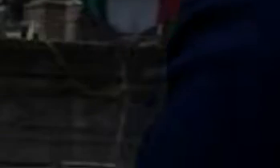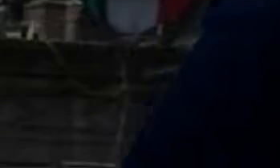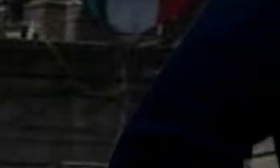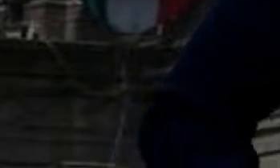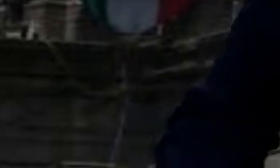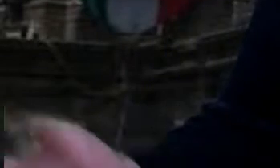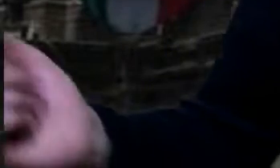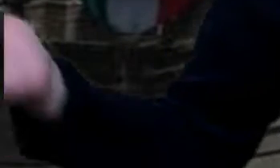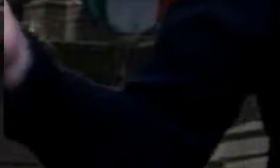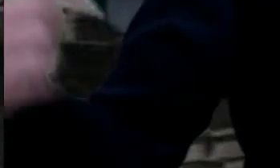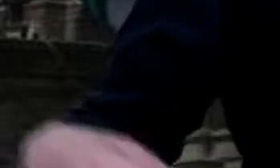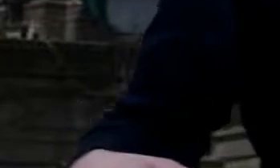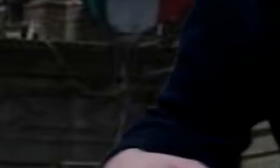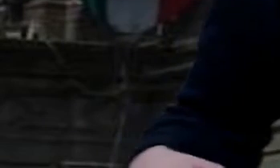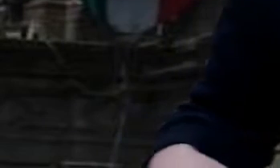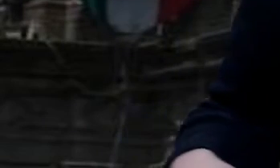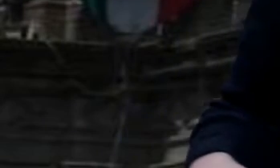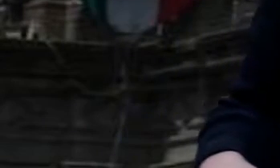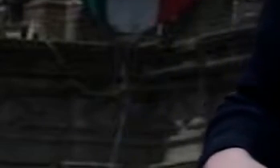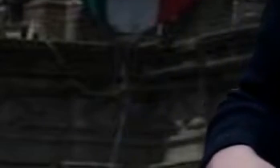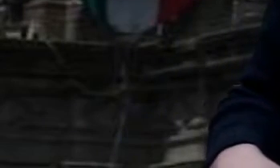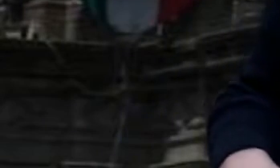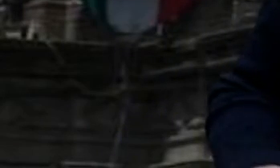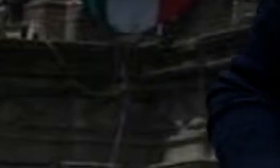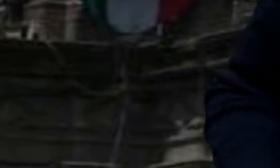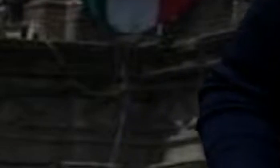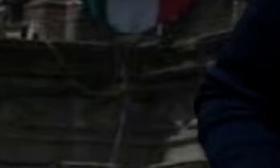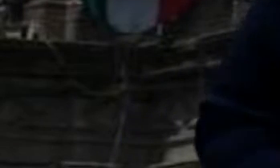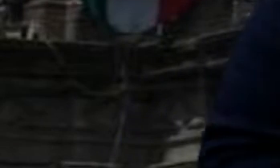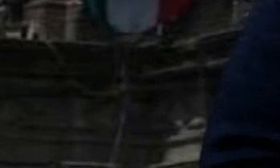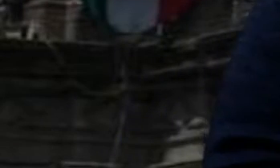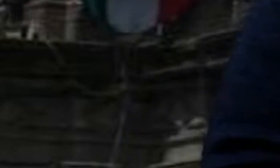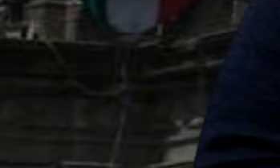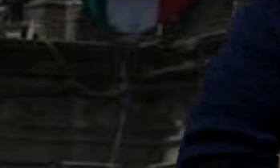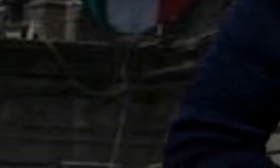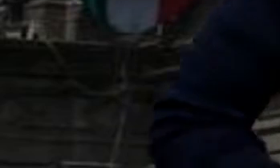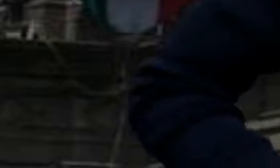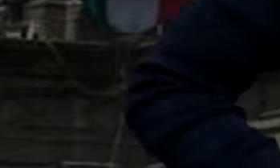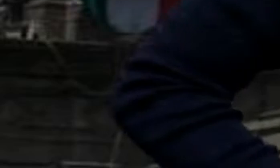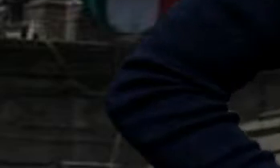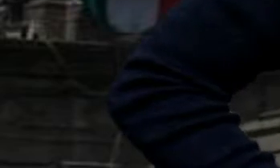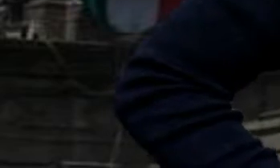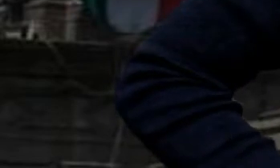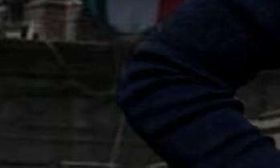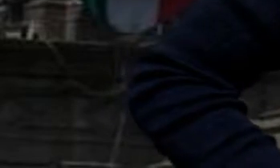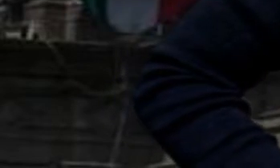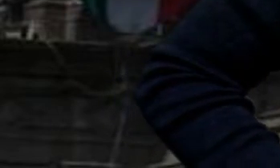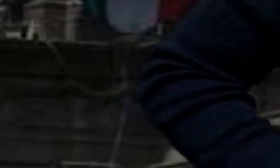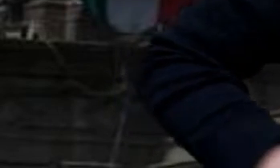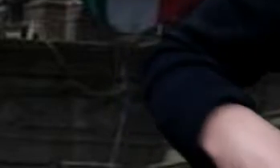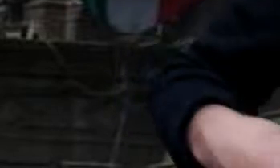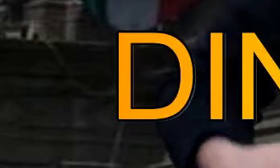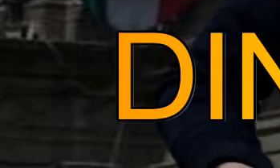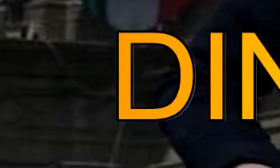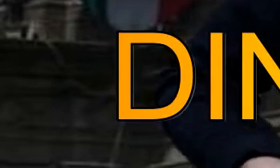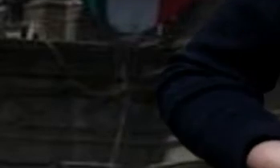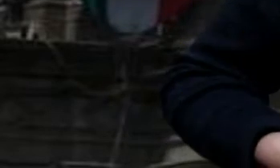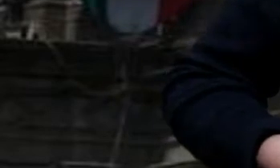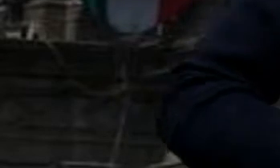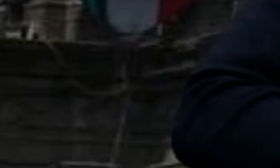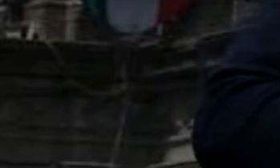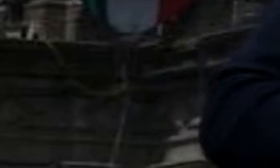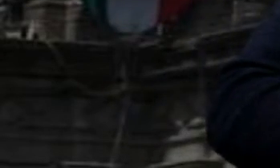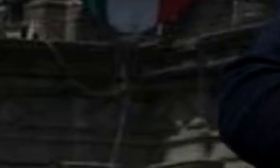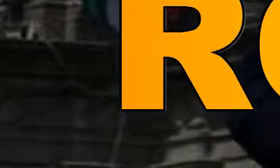A ver, rápido, rápido, rápido. Apresúrate, por favor, que ya voy a iniciar mi discurso por la toma del poder. La gente no se puede dar cuenta que tengo dinero. A